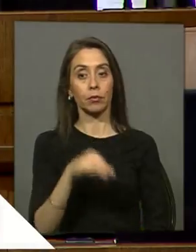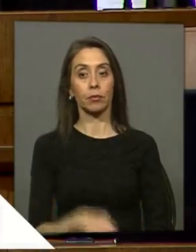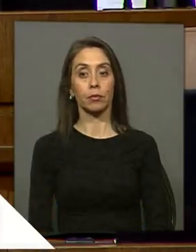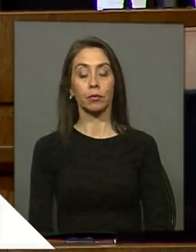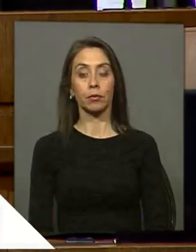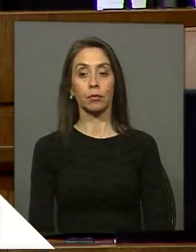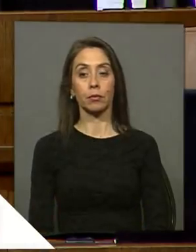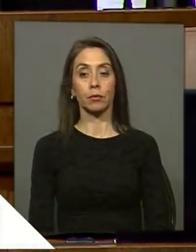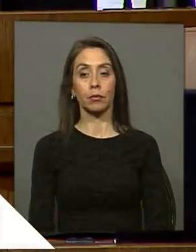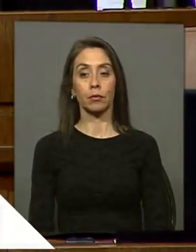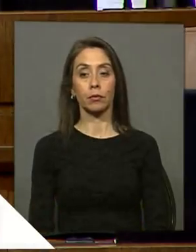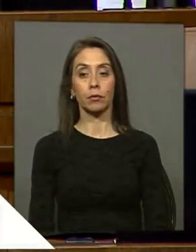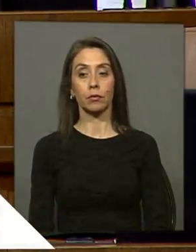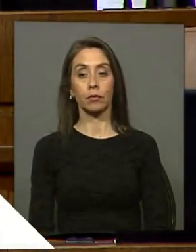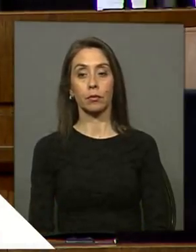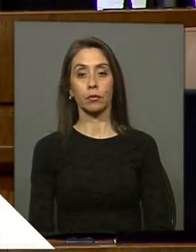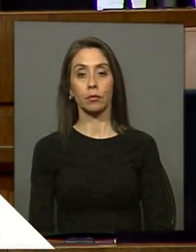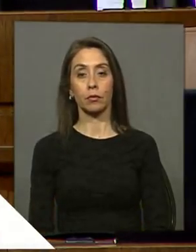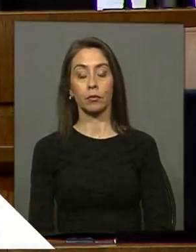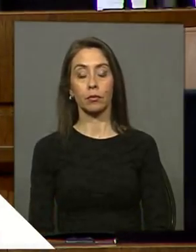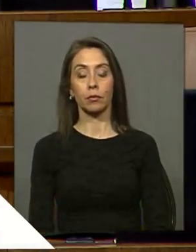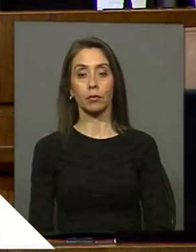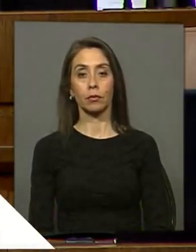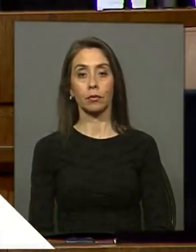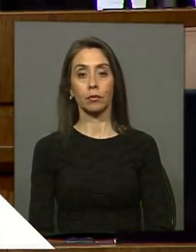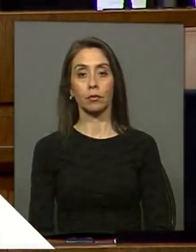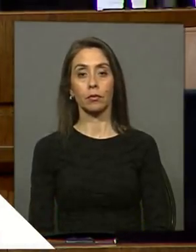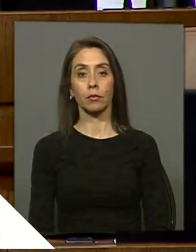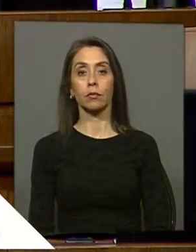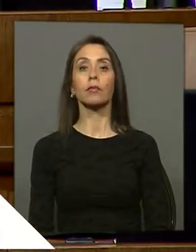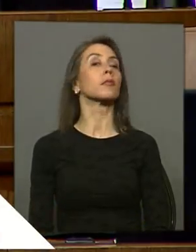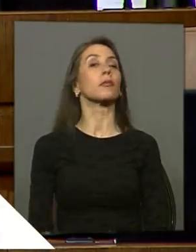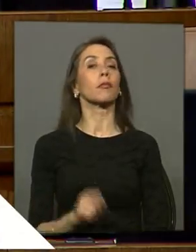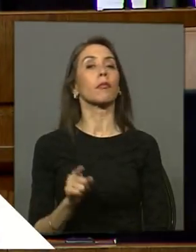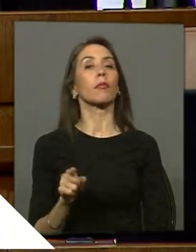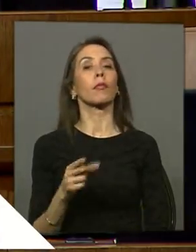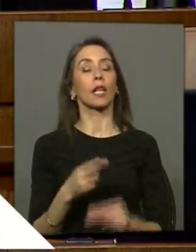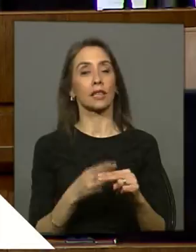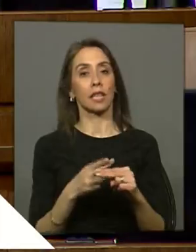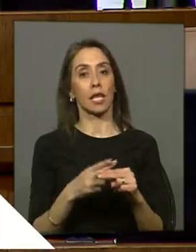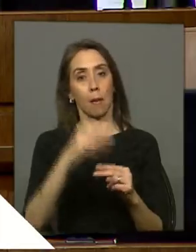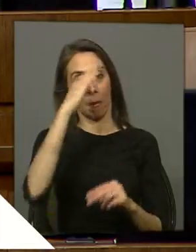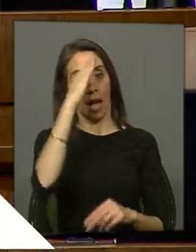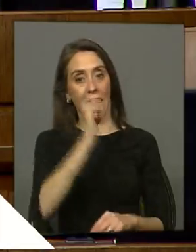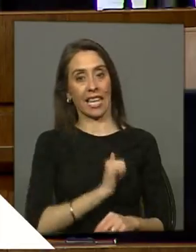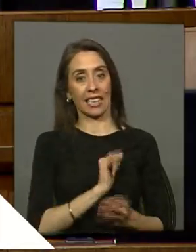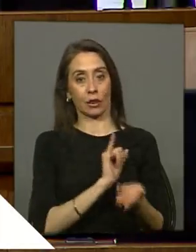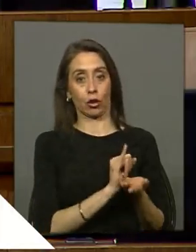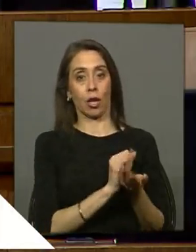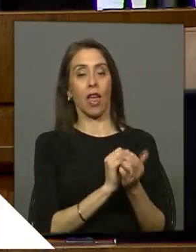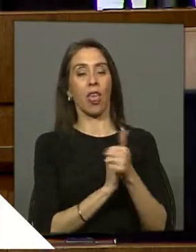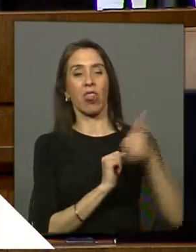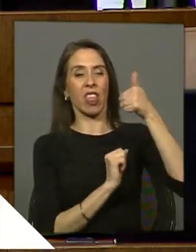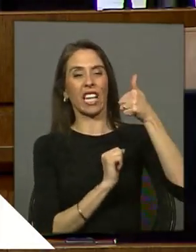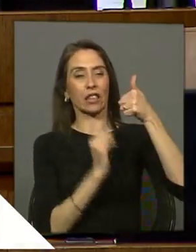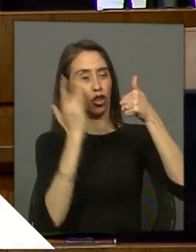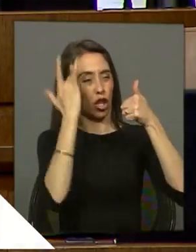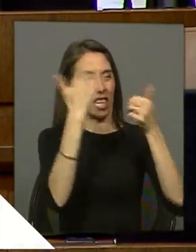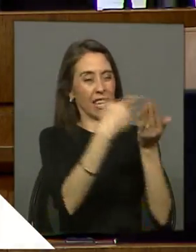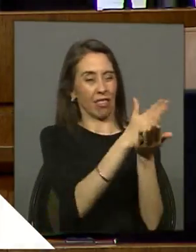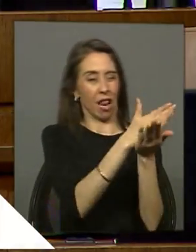que la dirección de inteligencia del ejército habiendo hecho consultas incluso